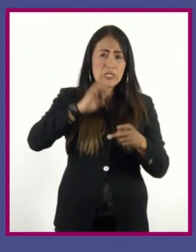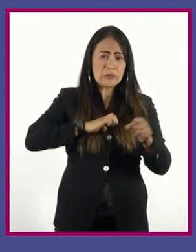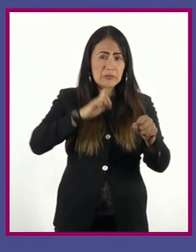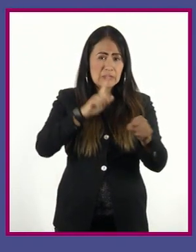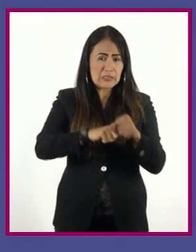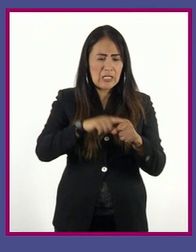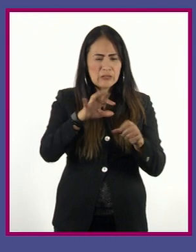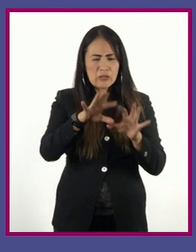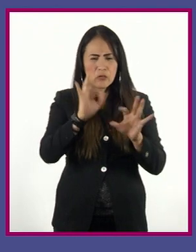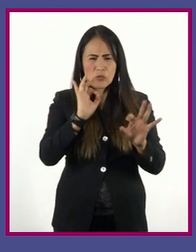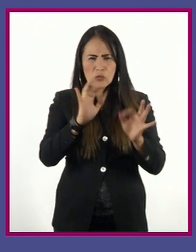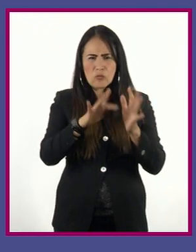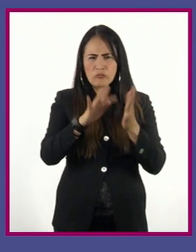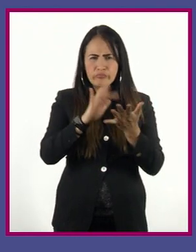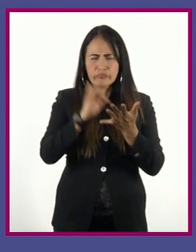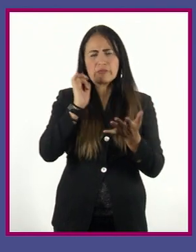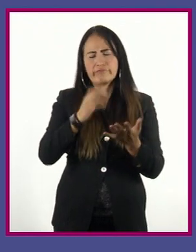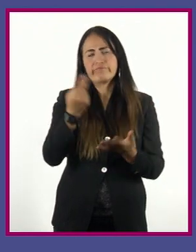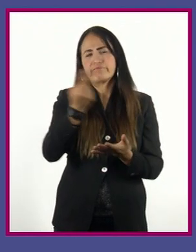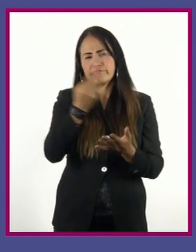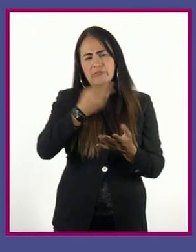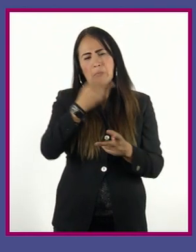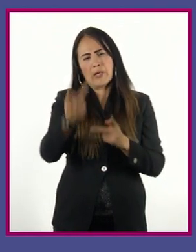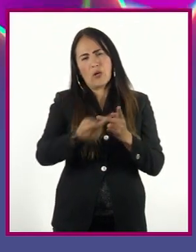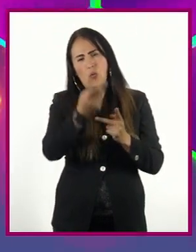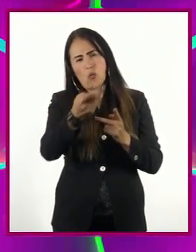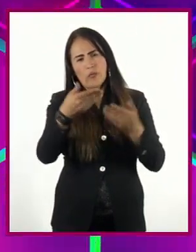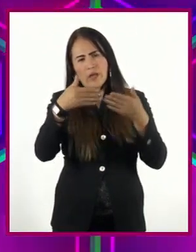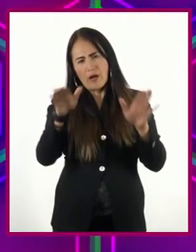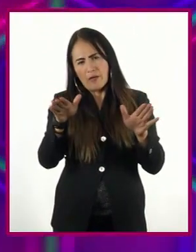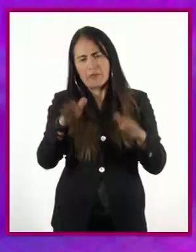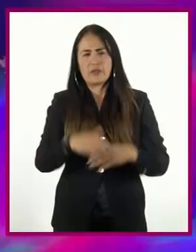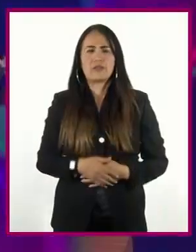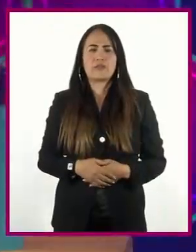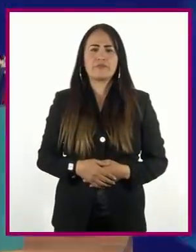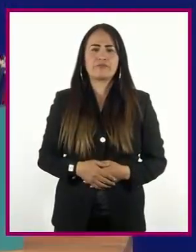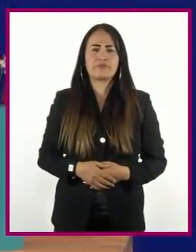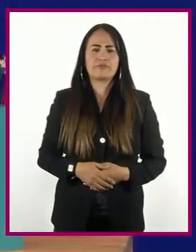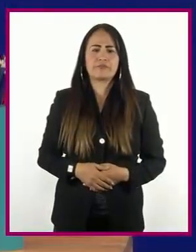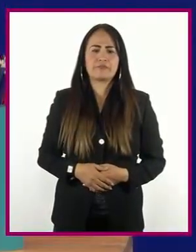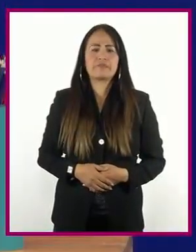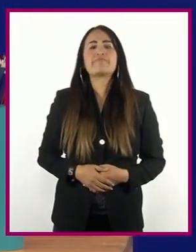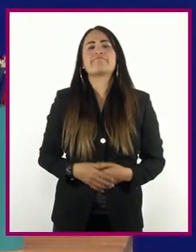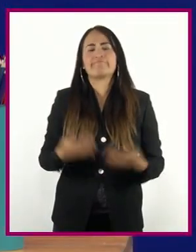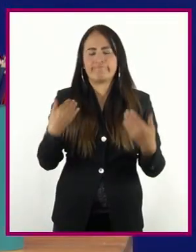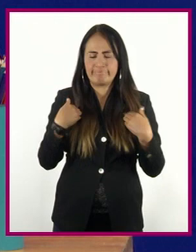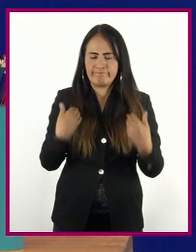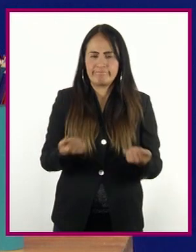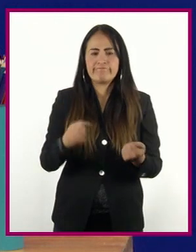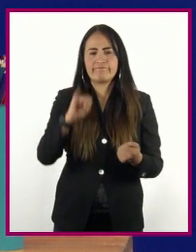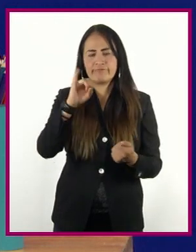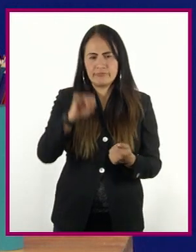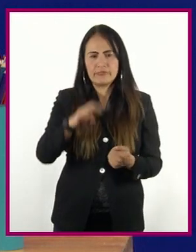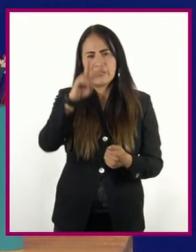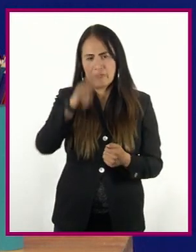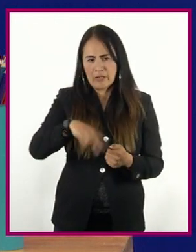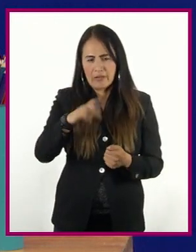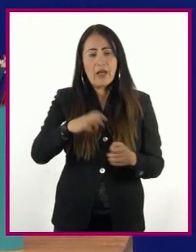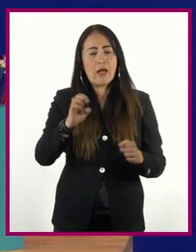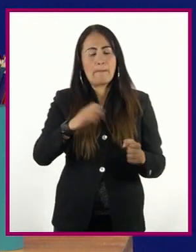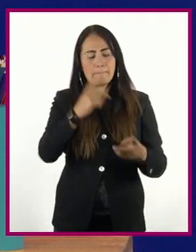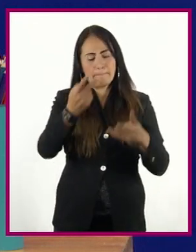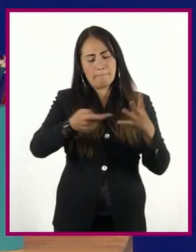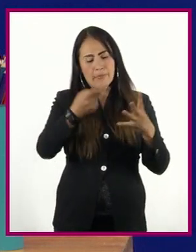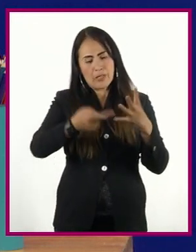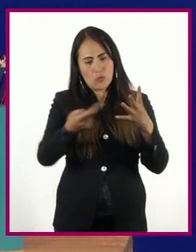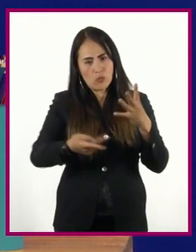obtenerla, es necesario recurrir a preguntas abiertas. En efecto, te quedó muy claro. En verdad, en toda entrevista